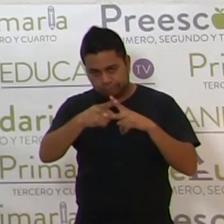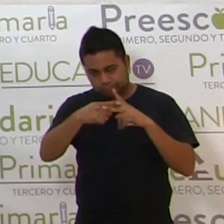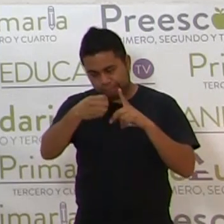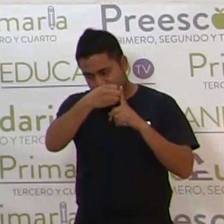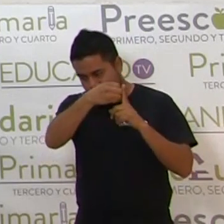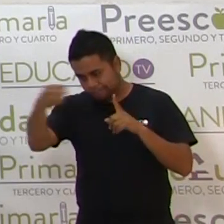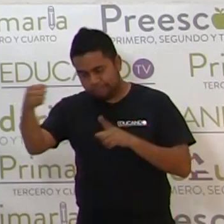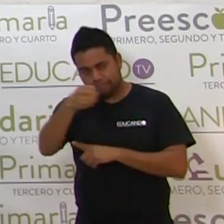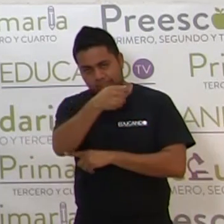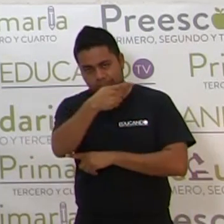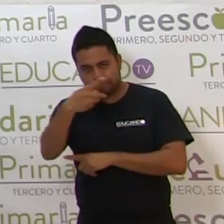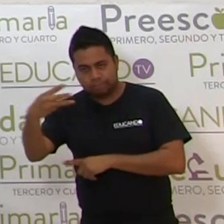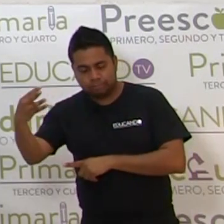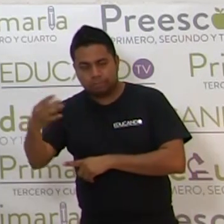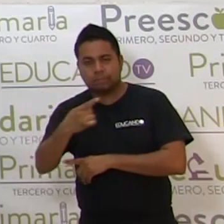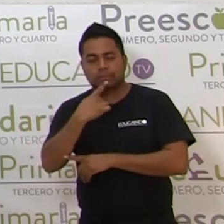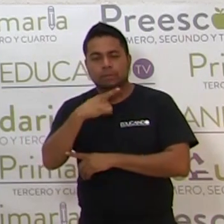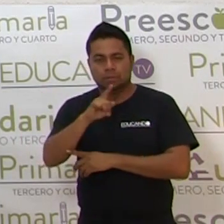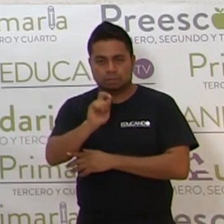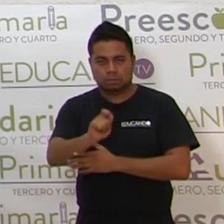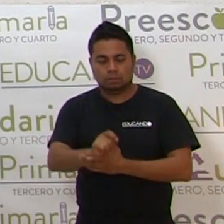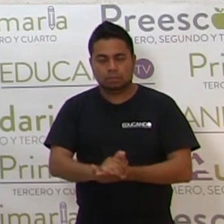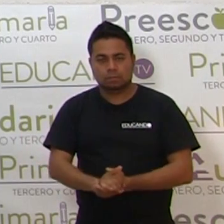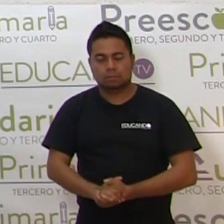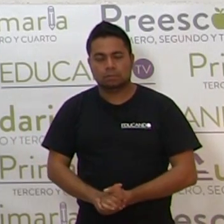sílabas. Dice: